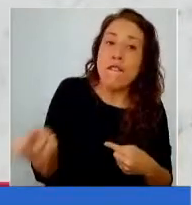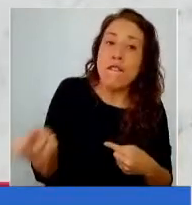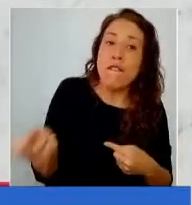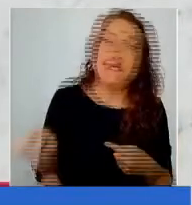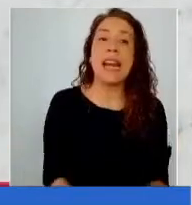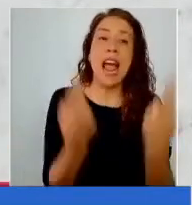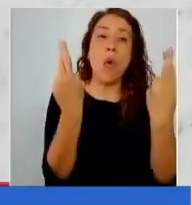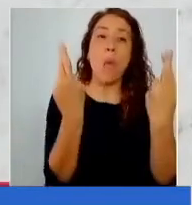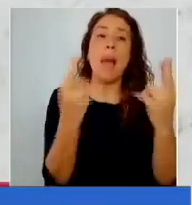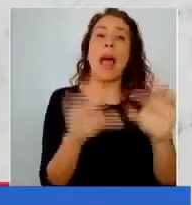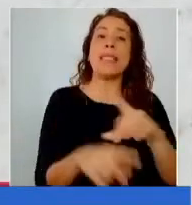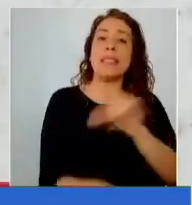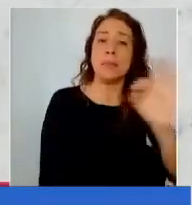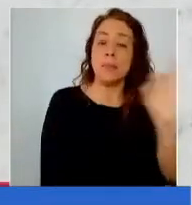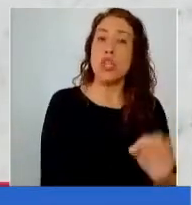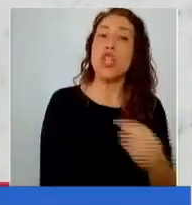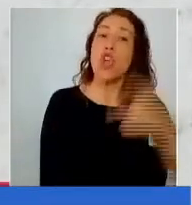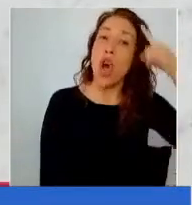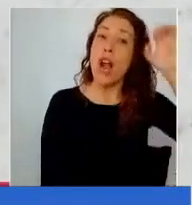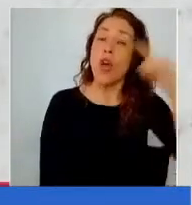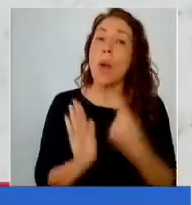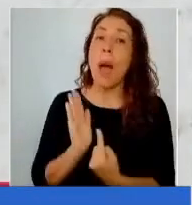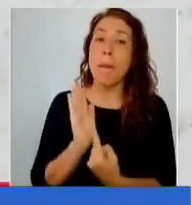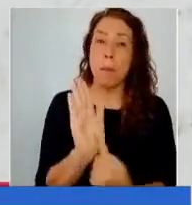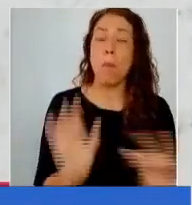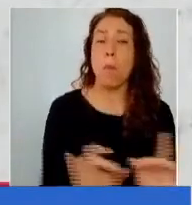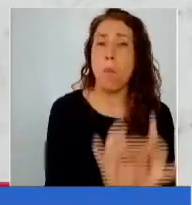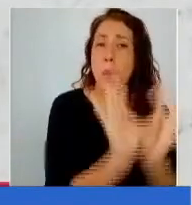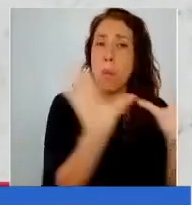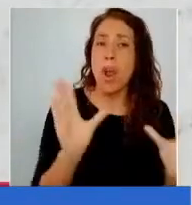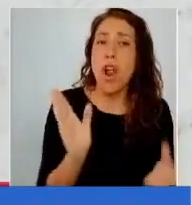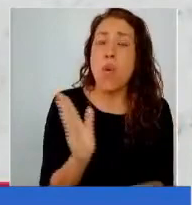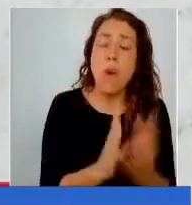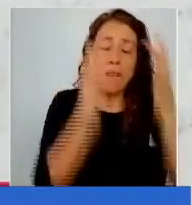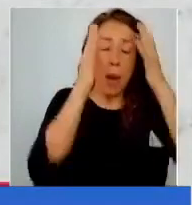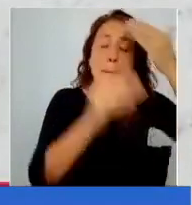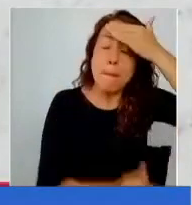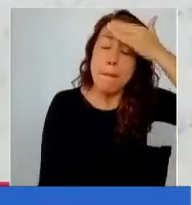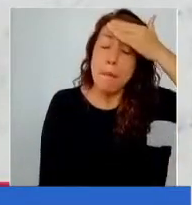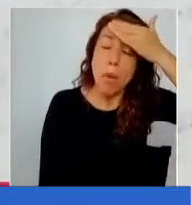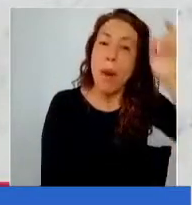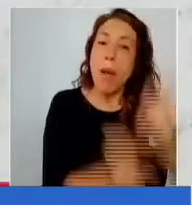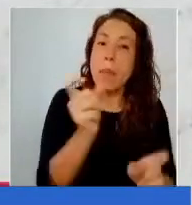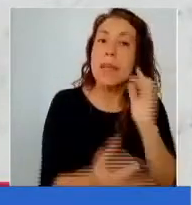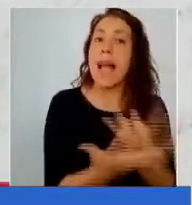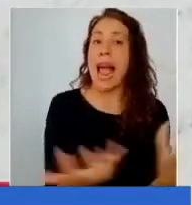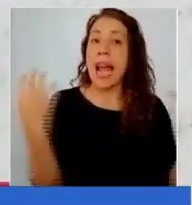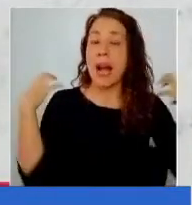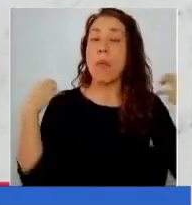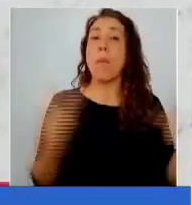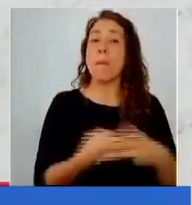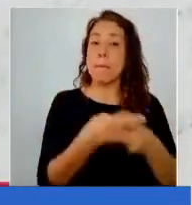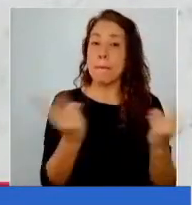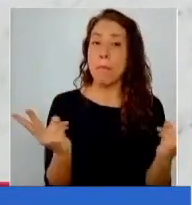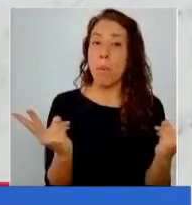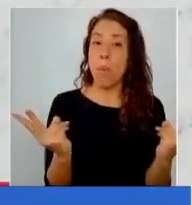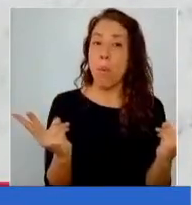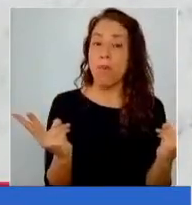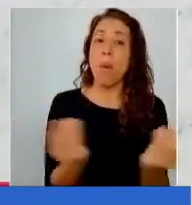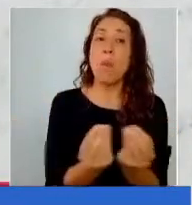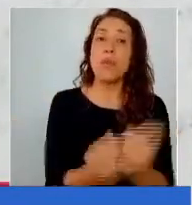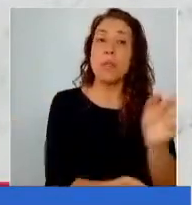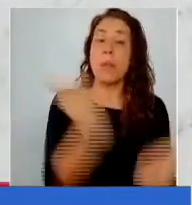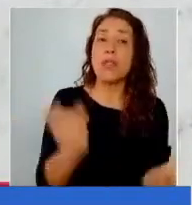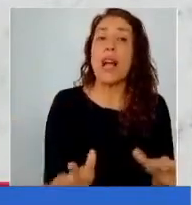y creo que esto es una señal clara de una nueva preocupación de quienes tenemos responsabilidades públicas por muchos que quizás en